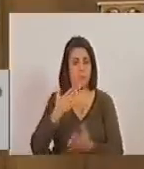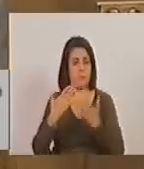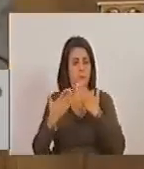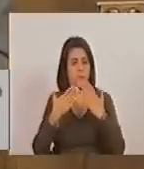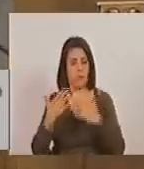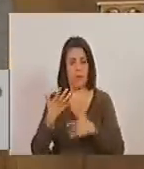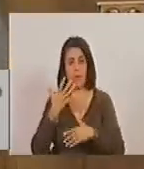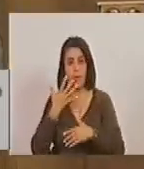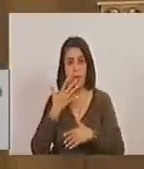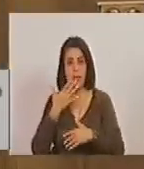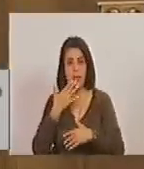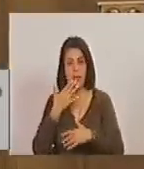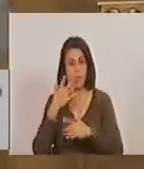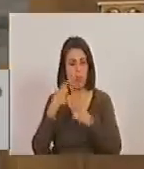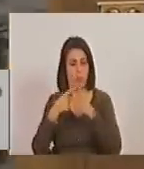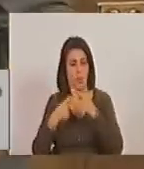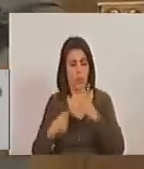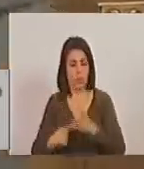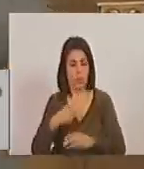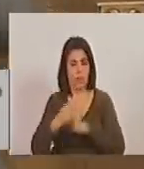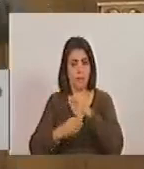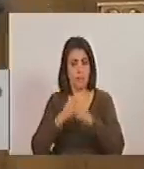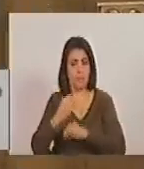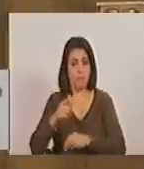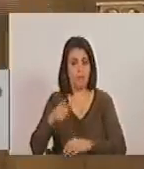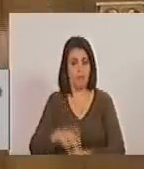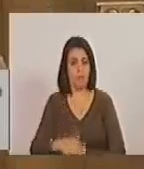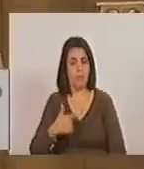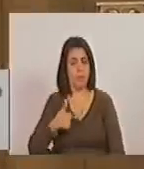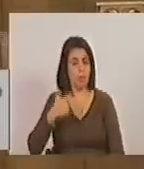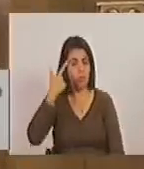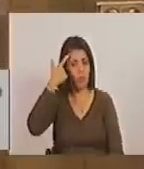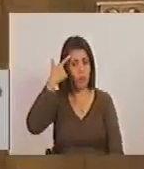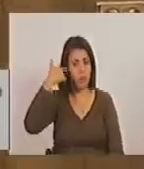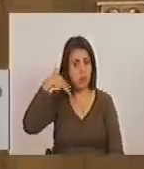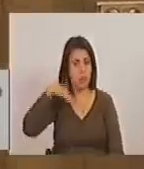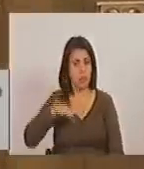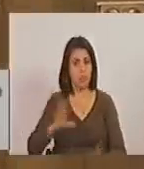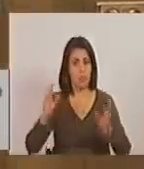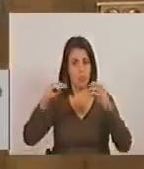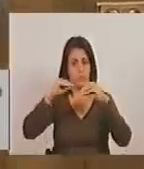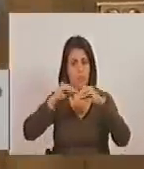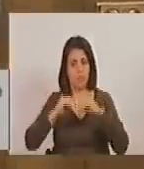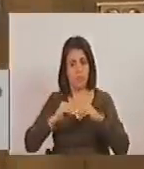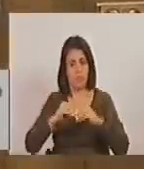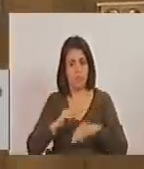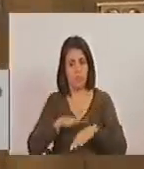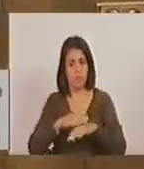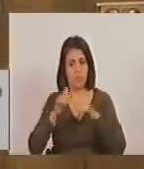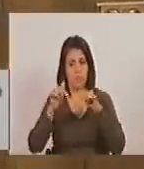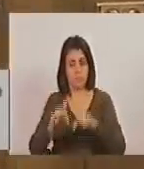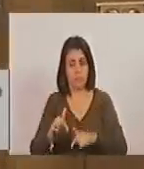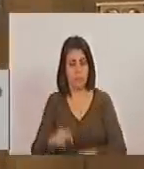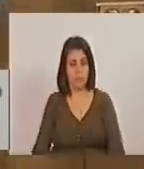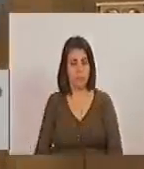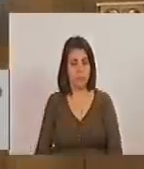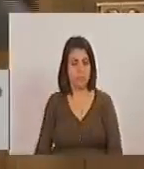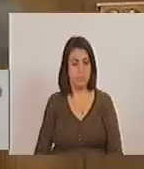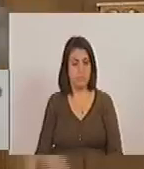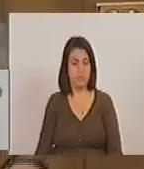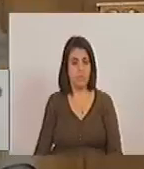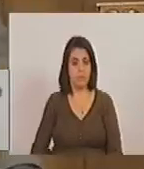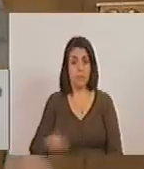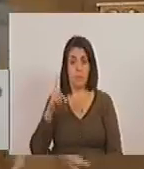de un ejemplo de las cosas que ella sembró. Yo creo que en el acuerdo, en definitiva, que es por lo que pedí la palabra,